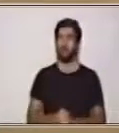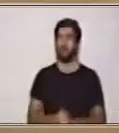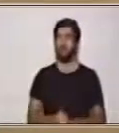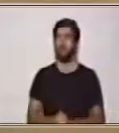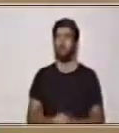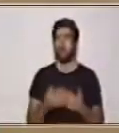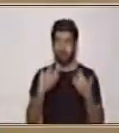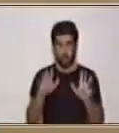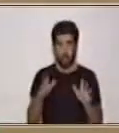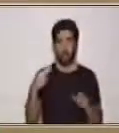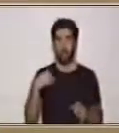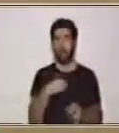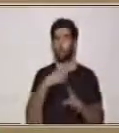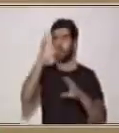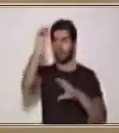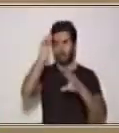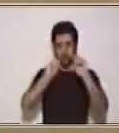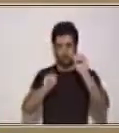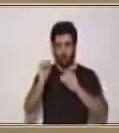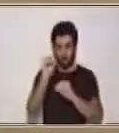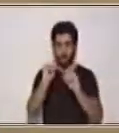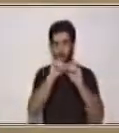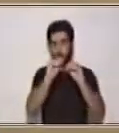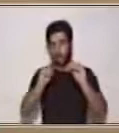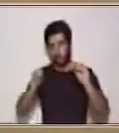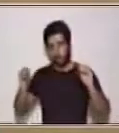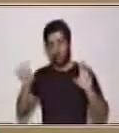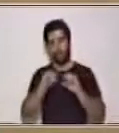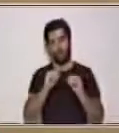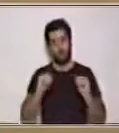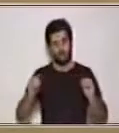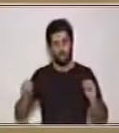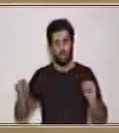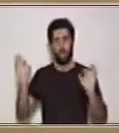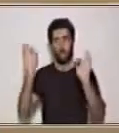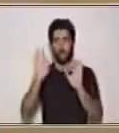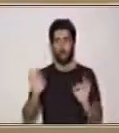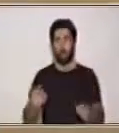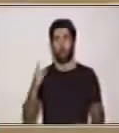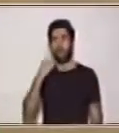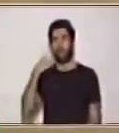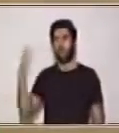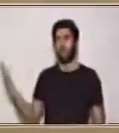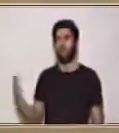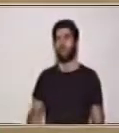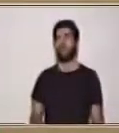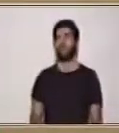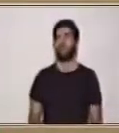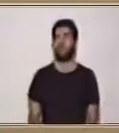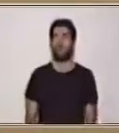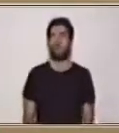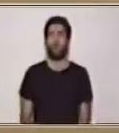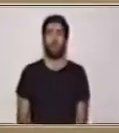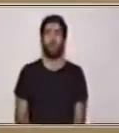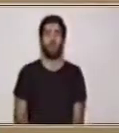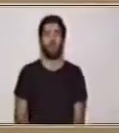Vamos a ingresar estas dos raíces a la forma general. Vamos a tener acá.